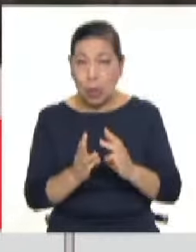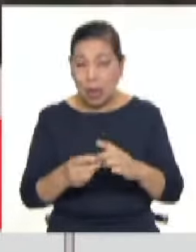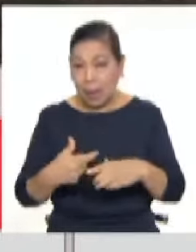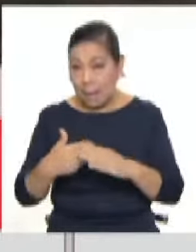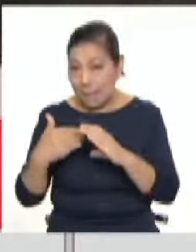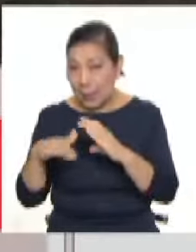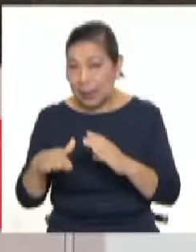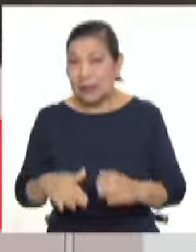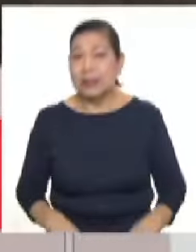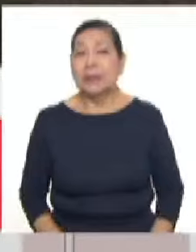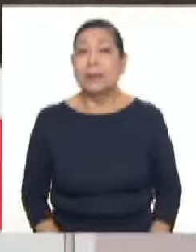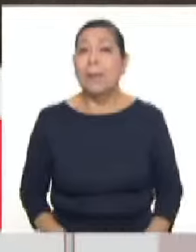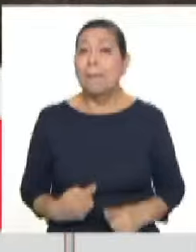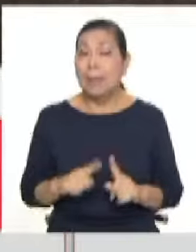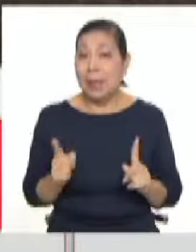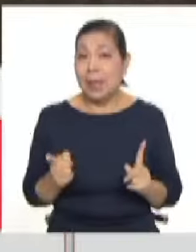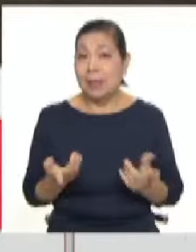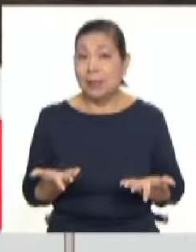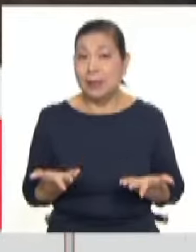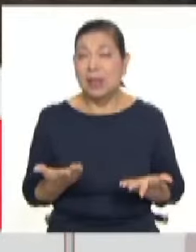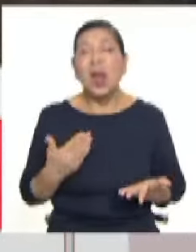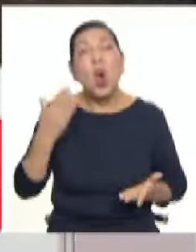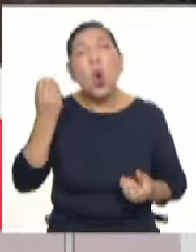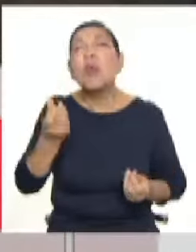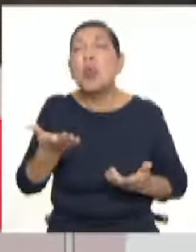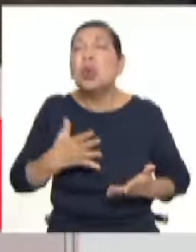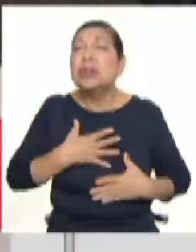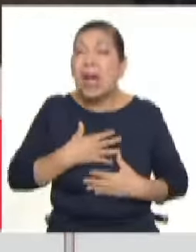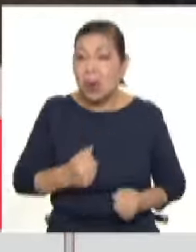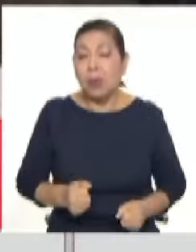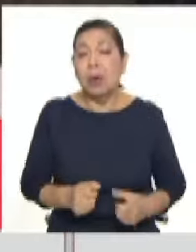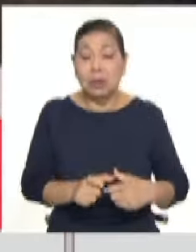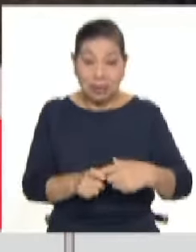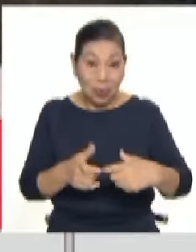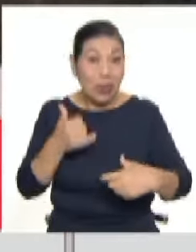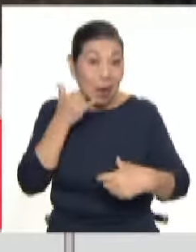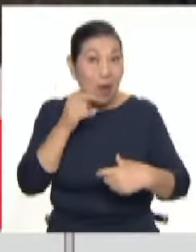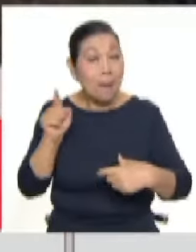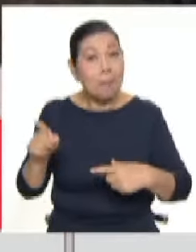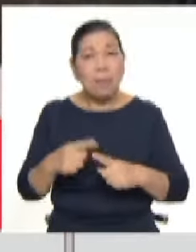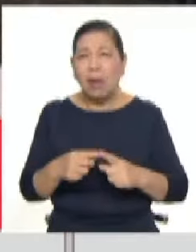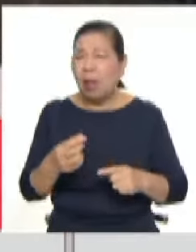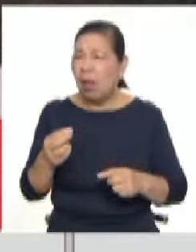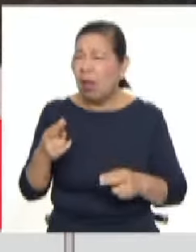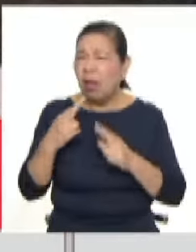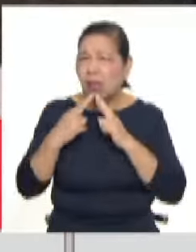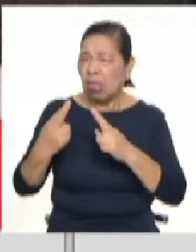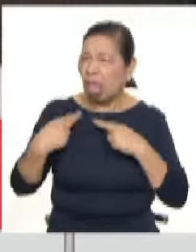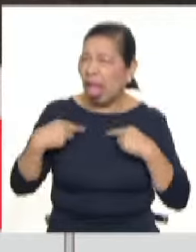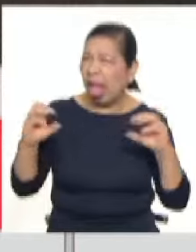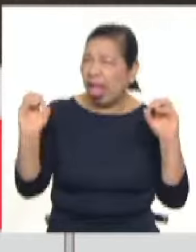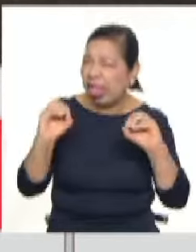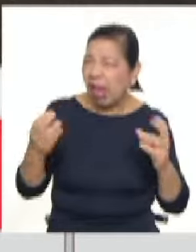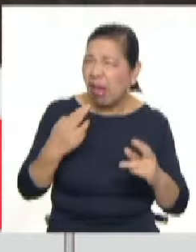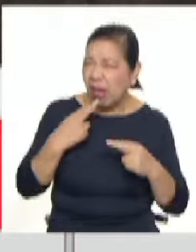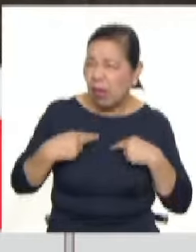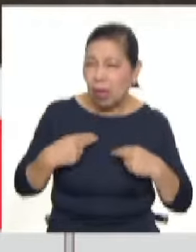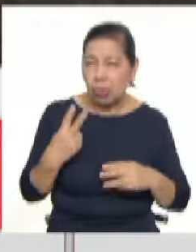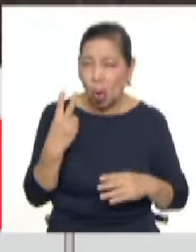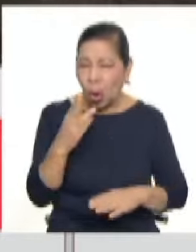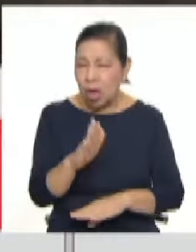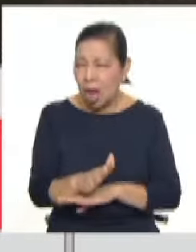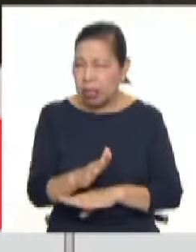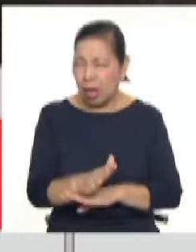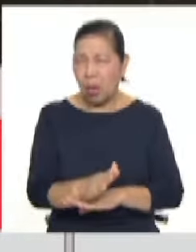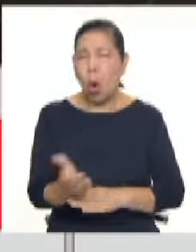mandándole mensajes para saber cómo estaba. Y no me contestaba, no me contestaba. Entonces cerca de las 2 de